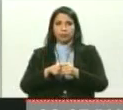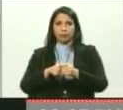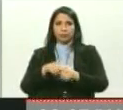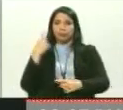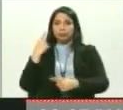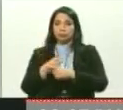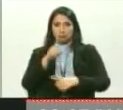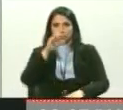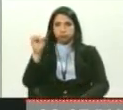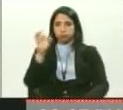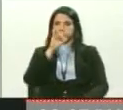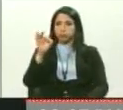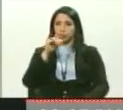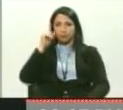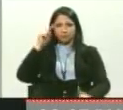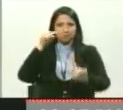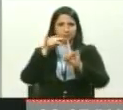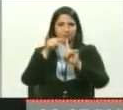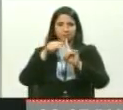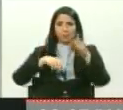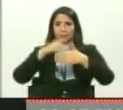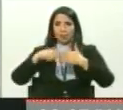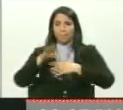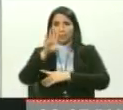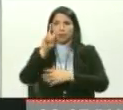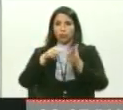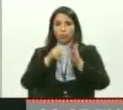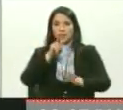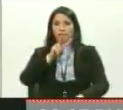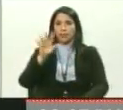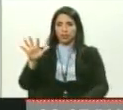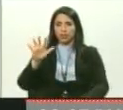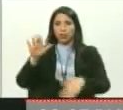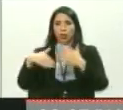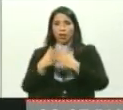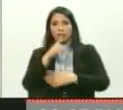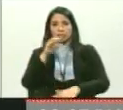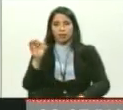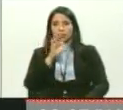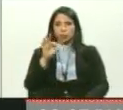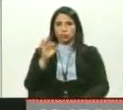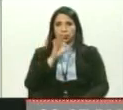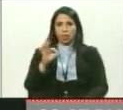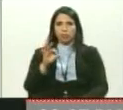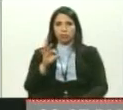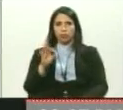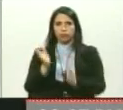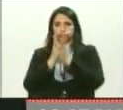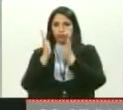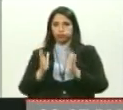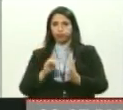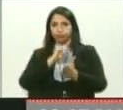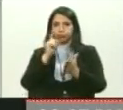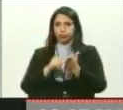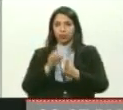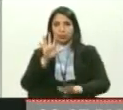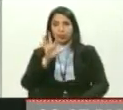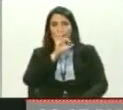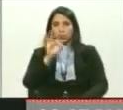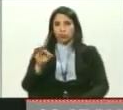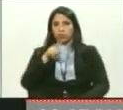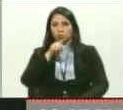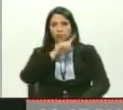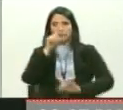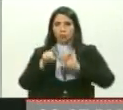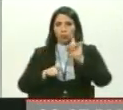al 100%, una meta del Plan de la Patria 2025, llegar al 100% escolarización. Y el 5% de esta